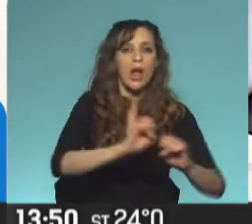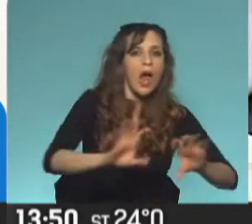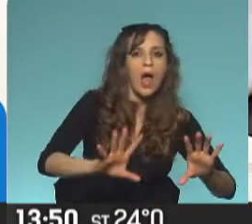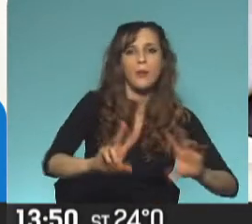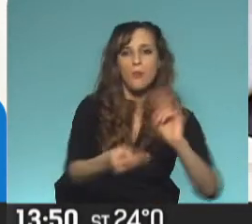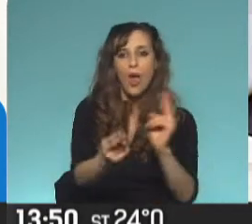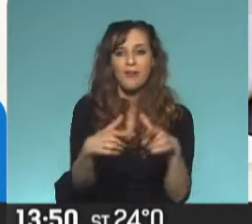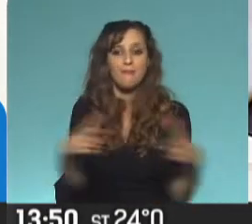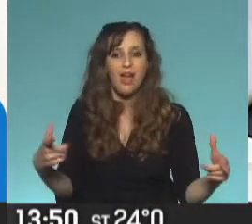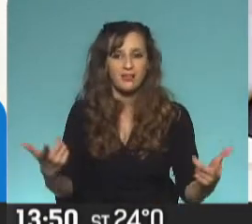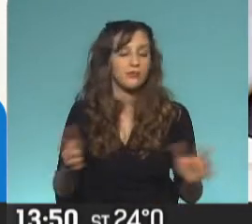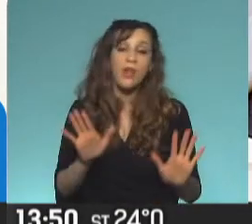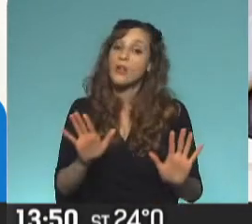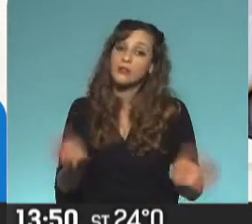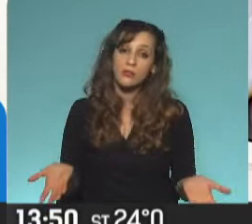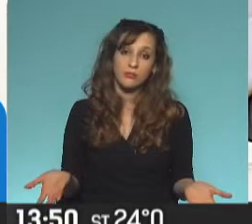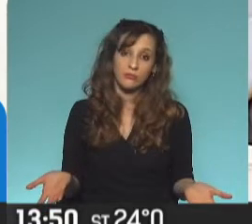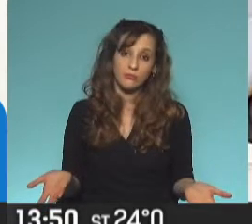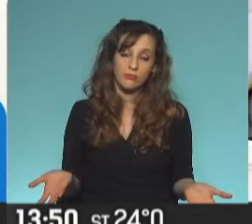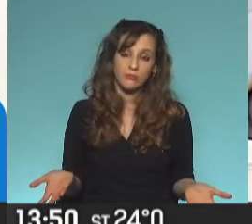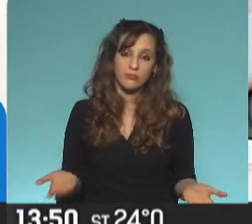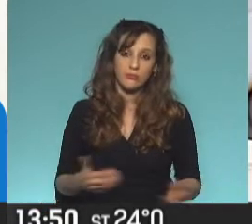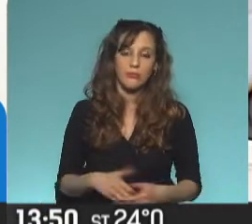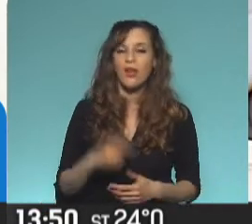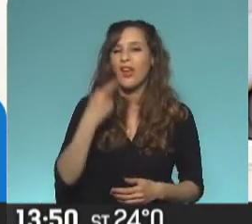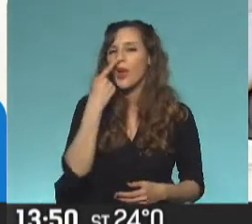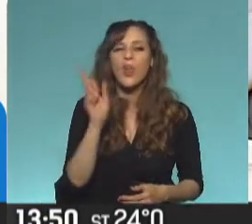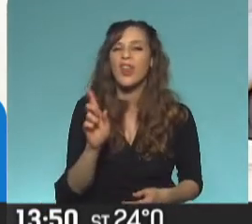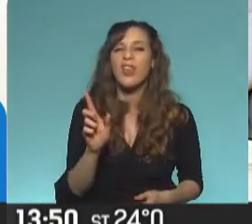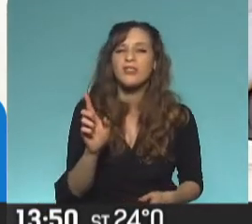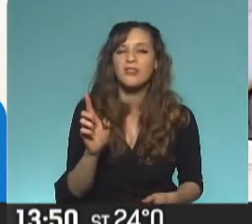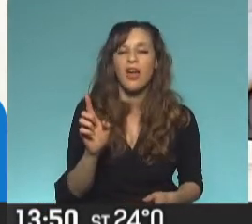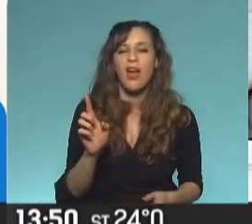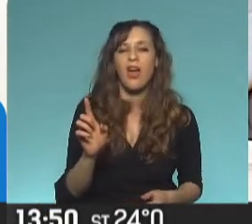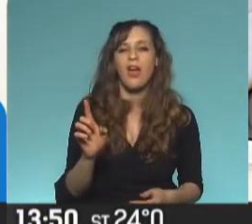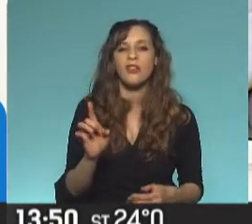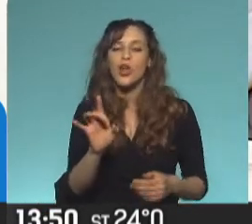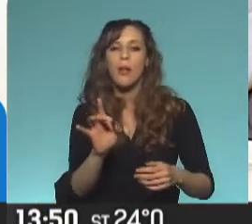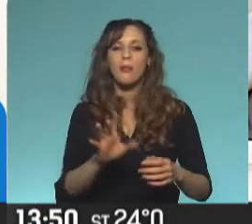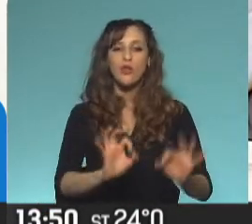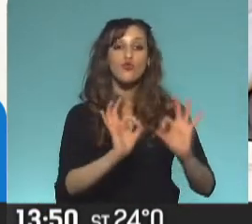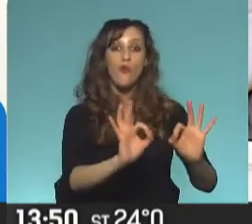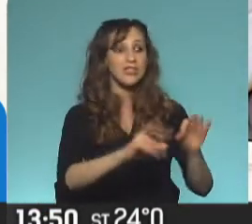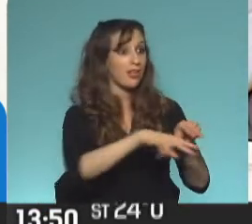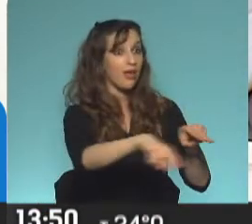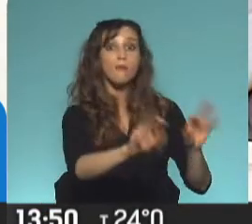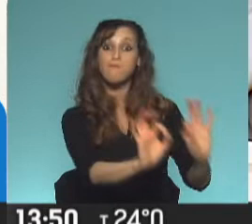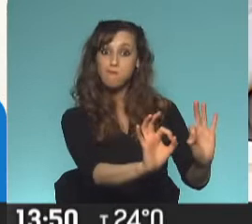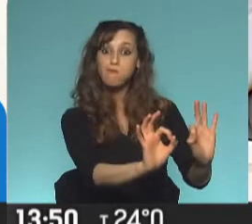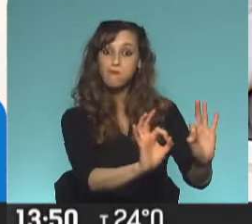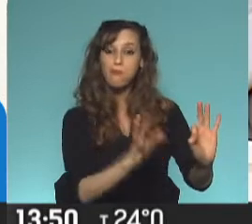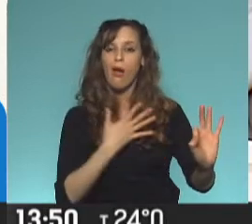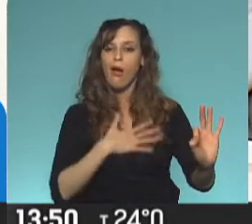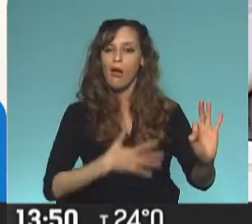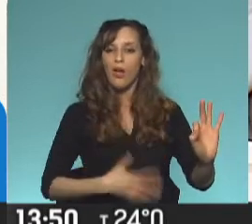fallecidos es así y no nos interesa simplemente que alcance en las camas de terapia intensiva que afortunadamente las